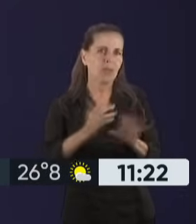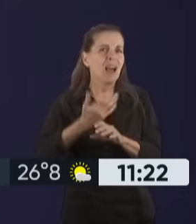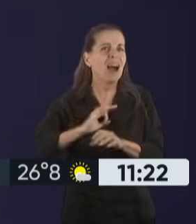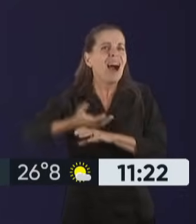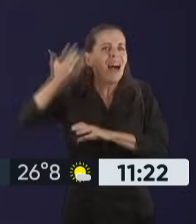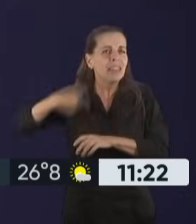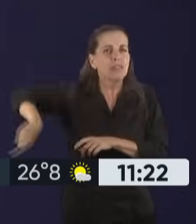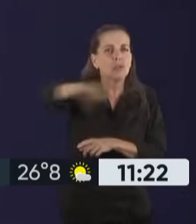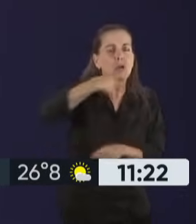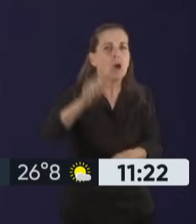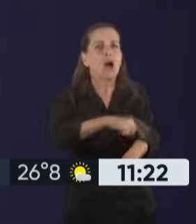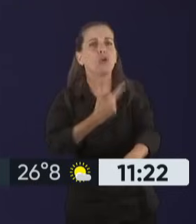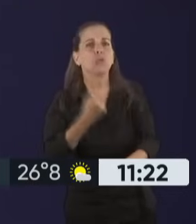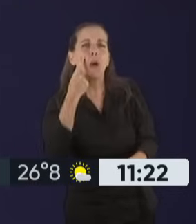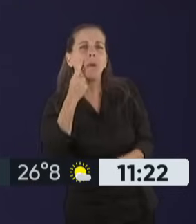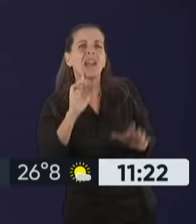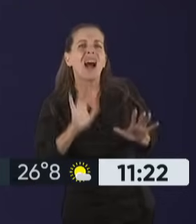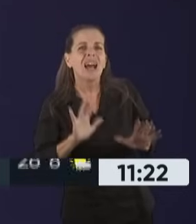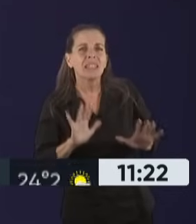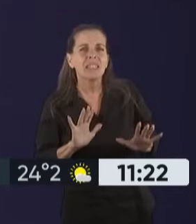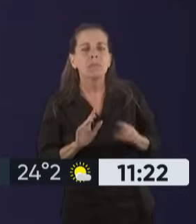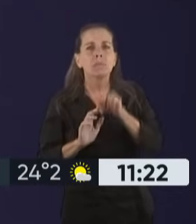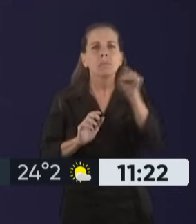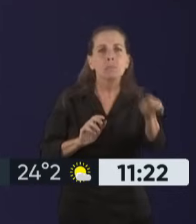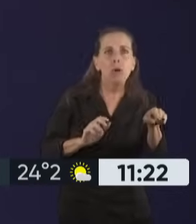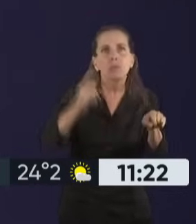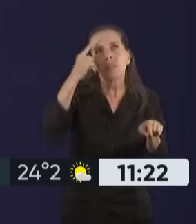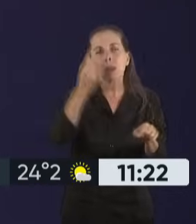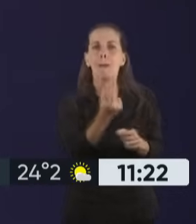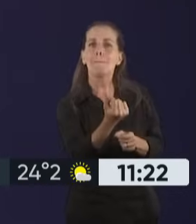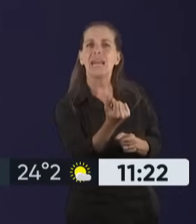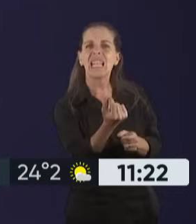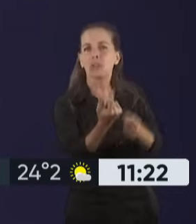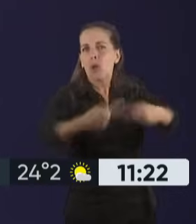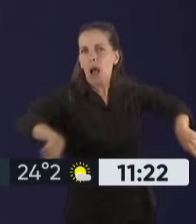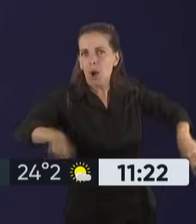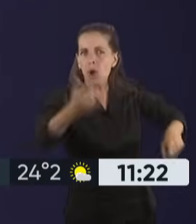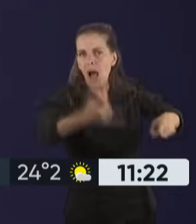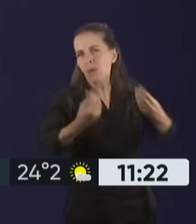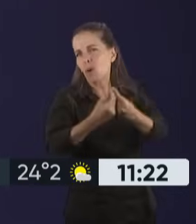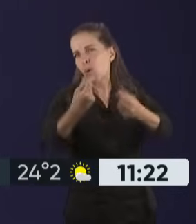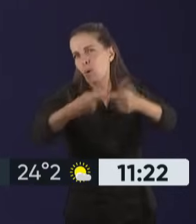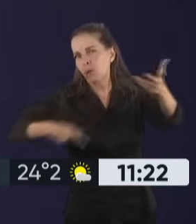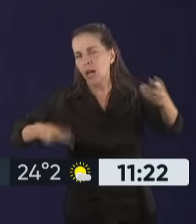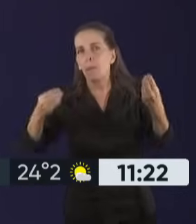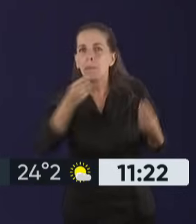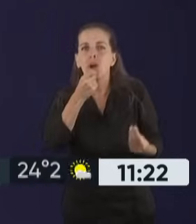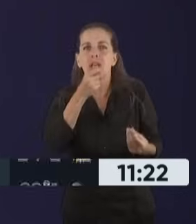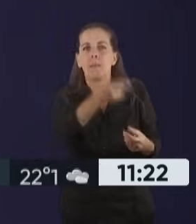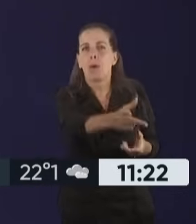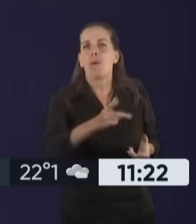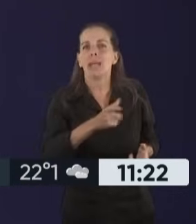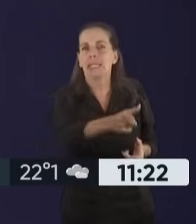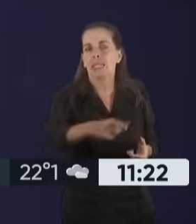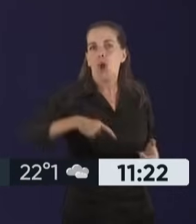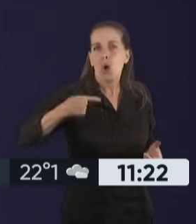país distorsionado. Vos del otro lado de un precio tenés un montón de cuestiones. Por ejemplo, vos me nombrás las obras